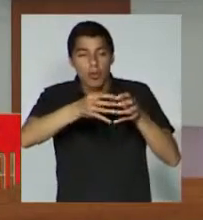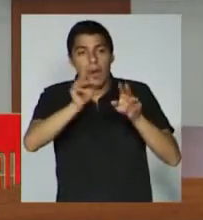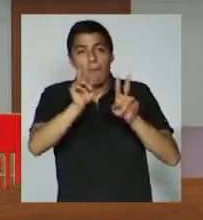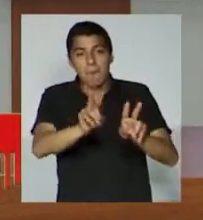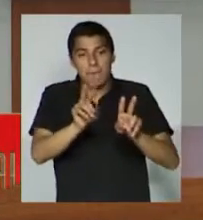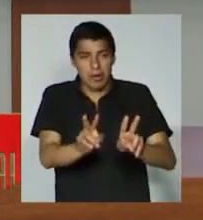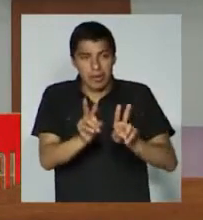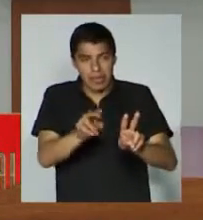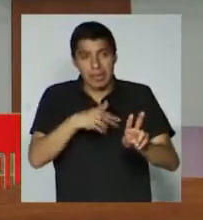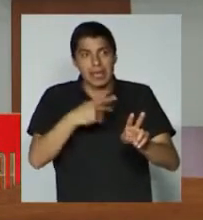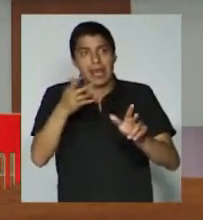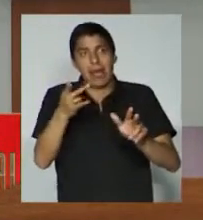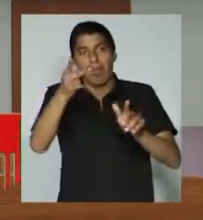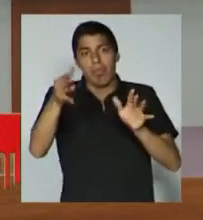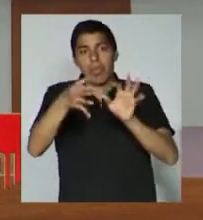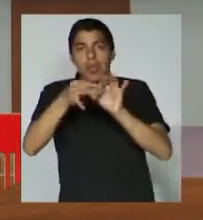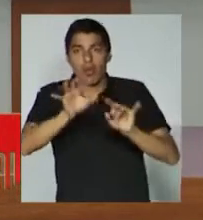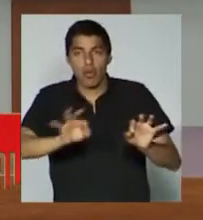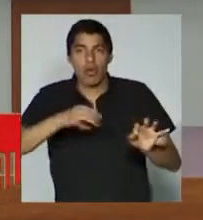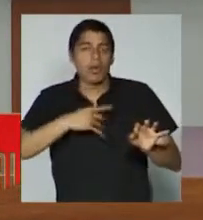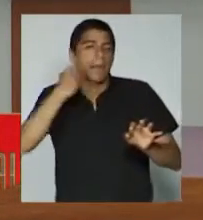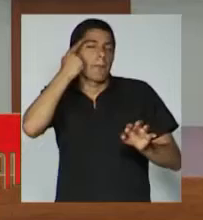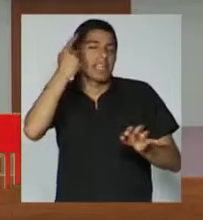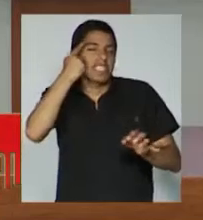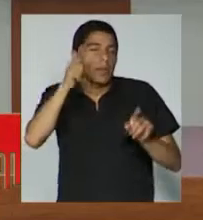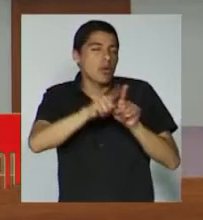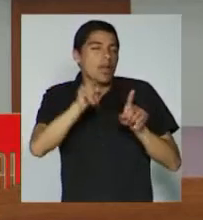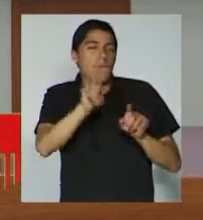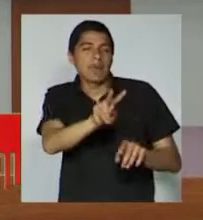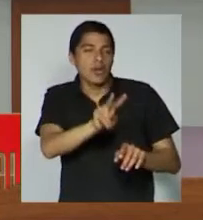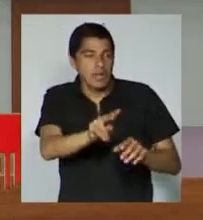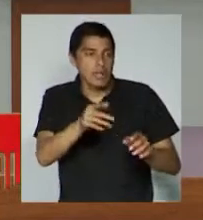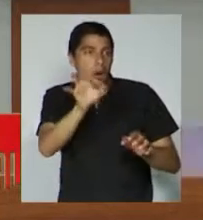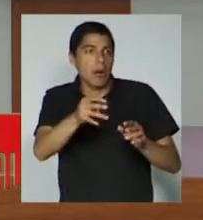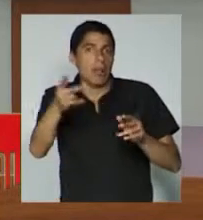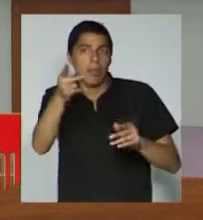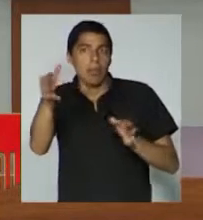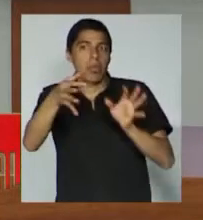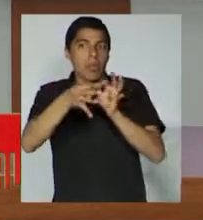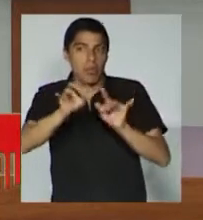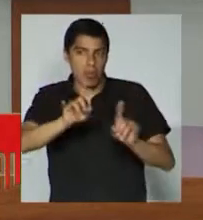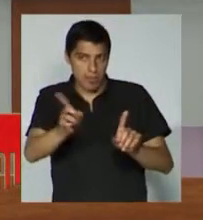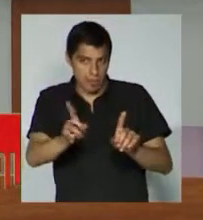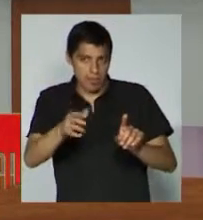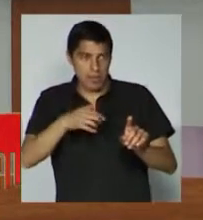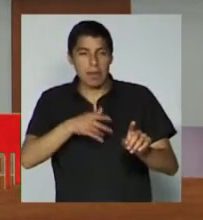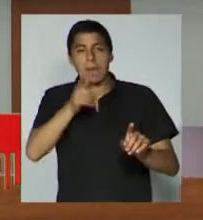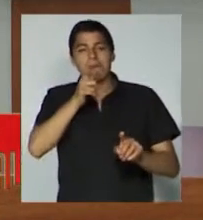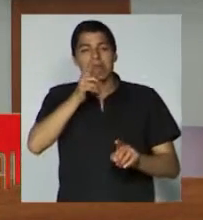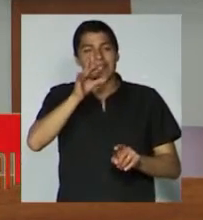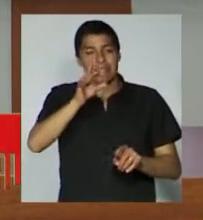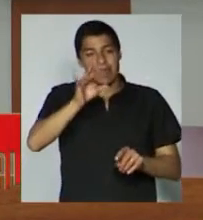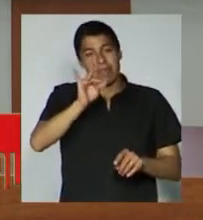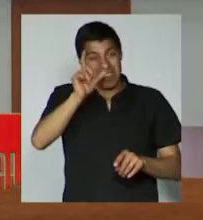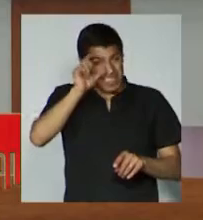peronismo no kirchnerista, o filoperonismo no kirchnerista, como le quieras llamar, y sobre atraerlo. Todo también, me parece que Narváez tiene mucho